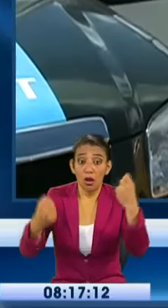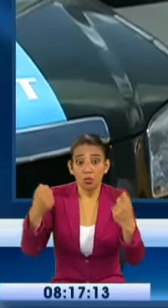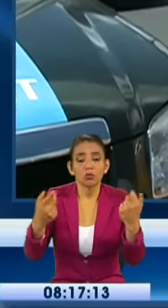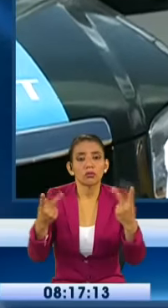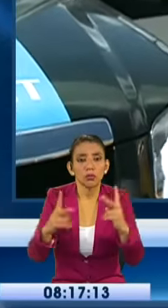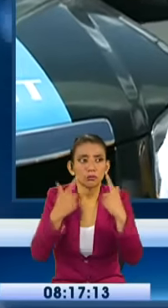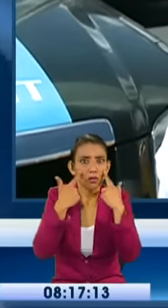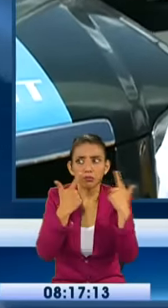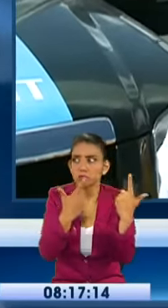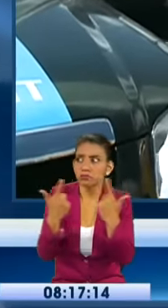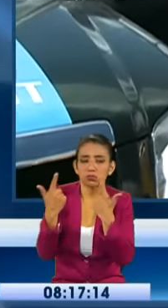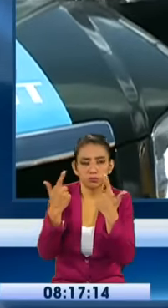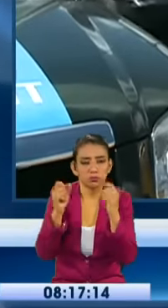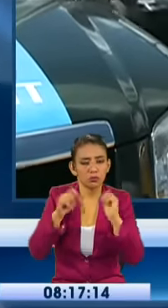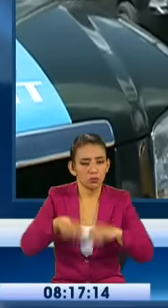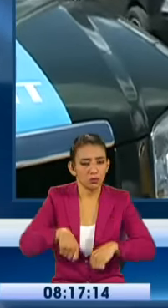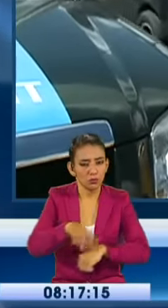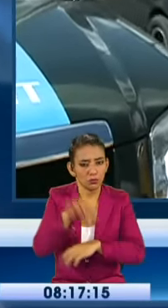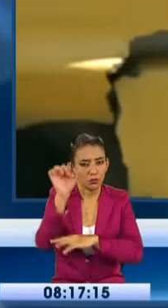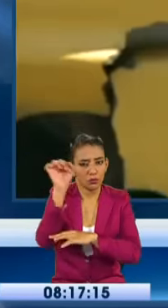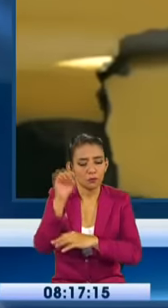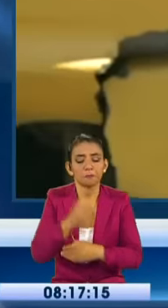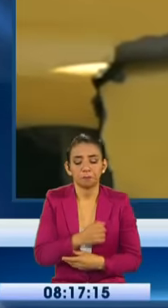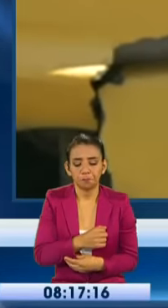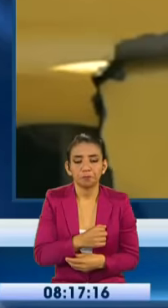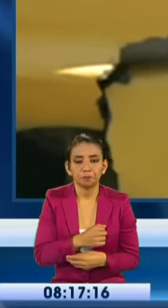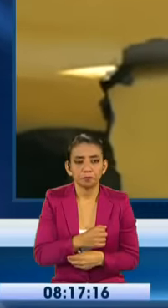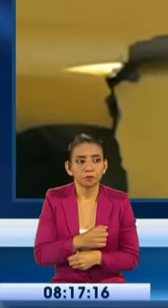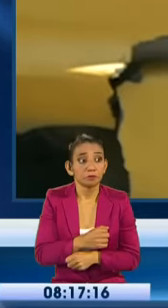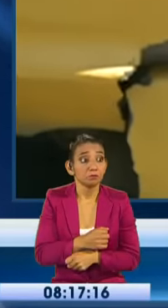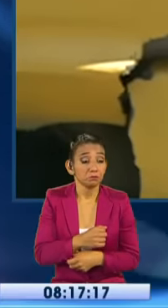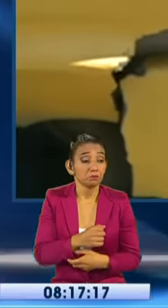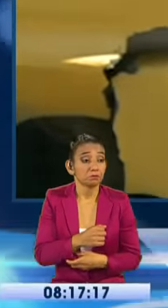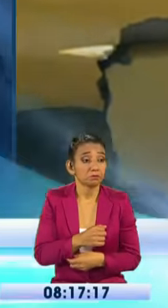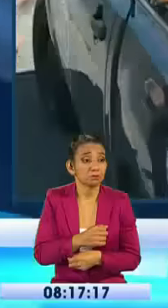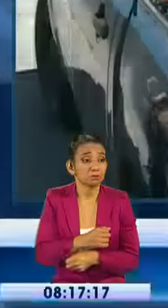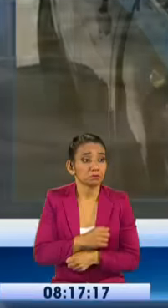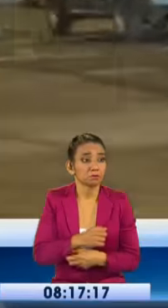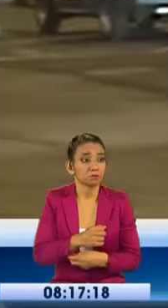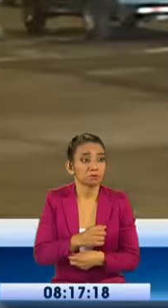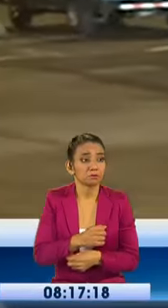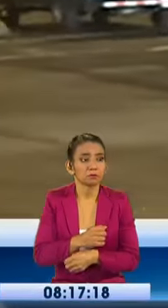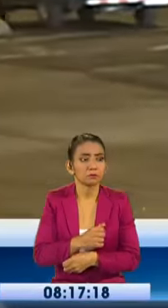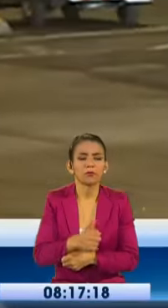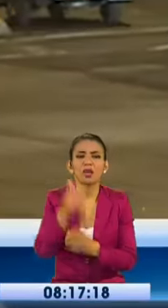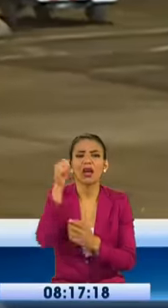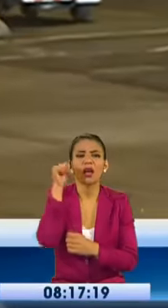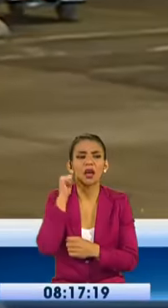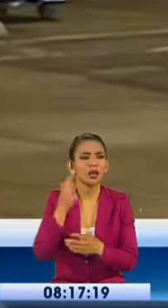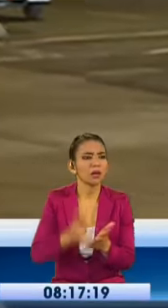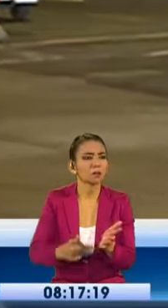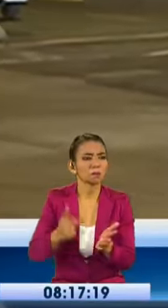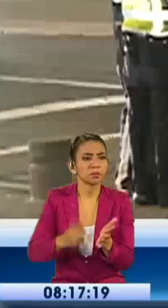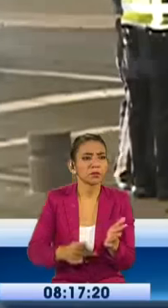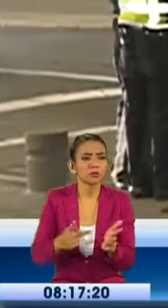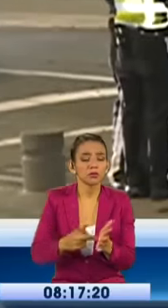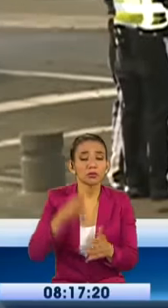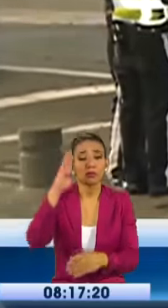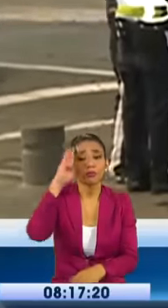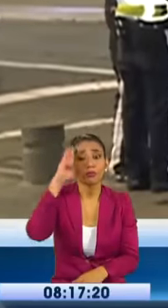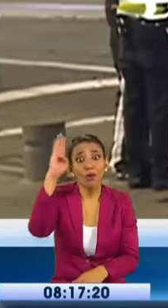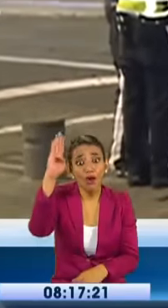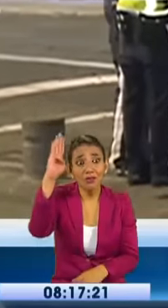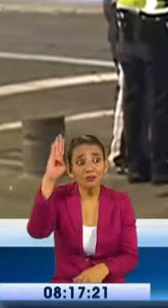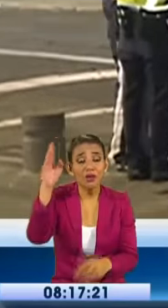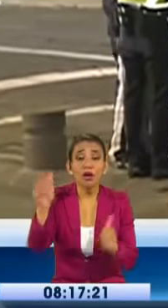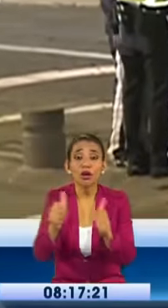hay que estar prudentes a la hora de mirarlos. Es increíble, en cambio, lo que el día de ayer sucedió. Choque entre patrullero policial y un